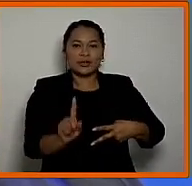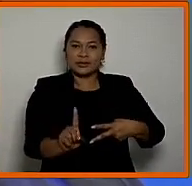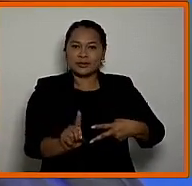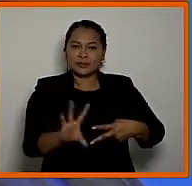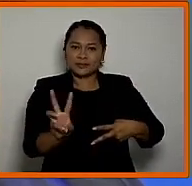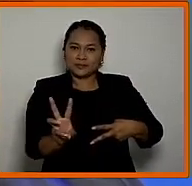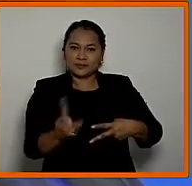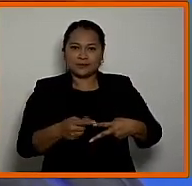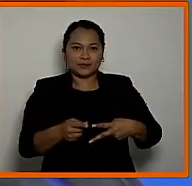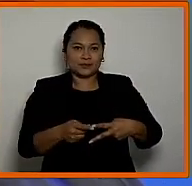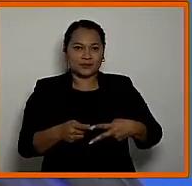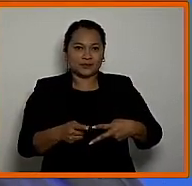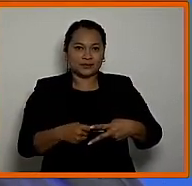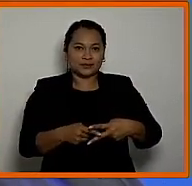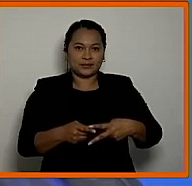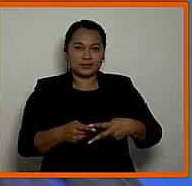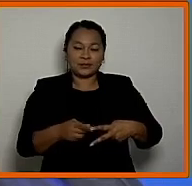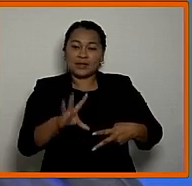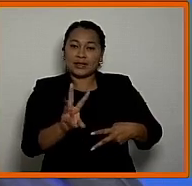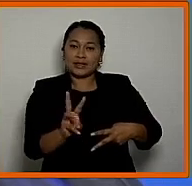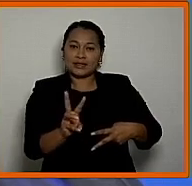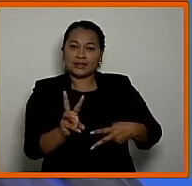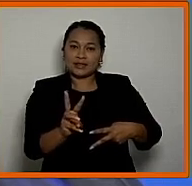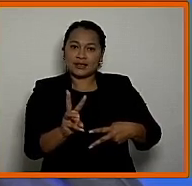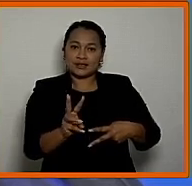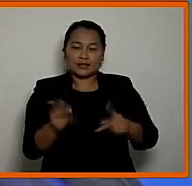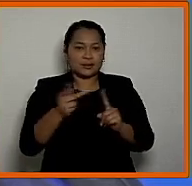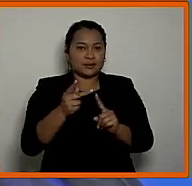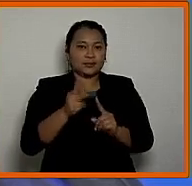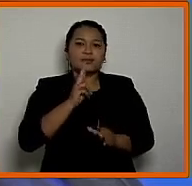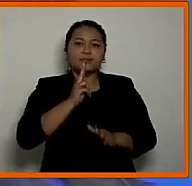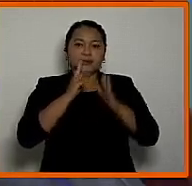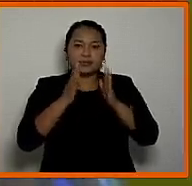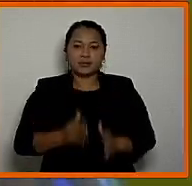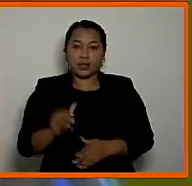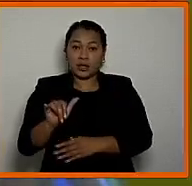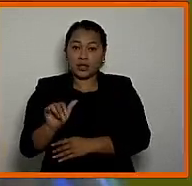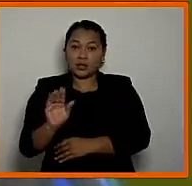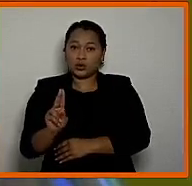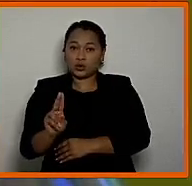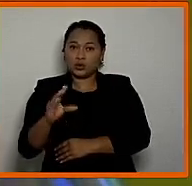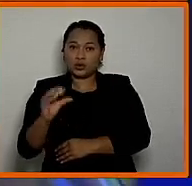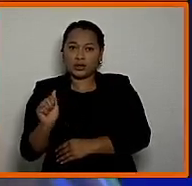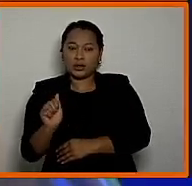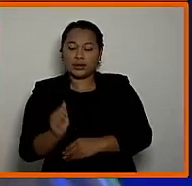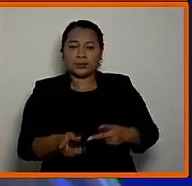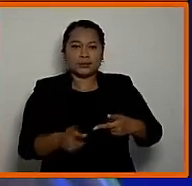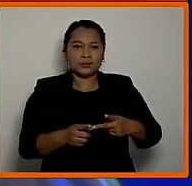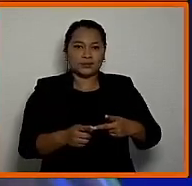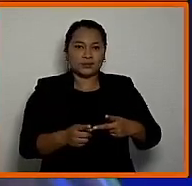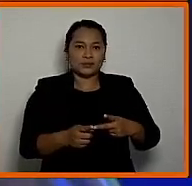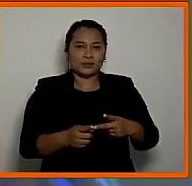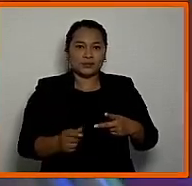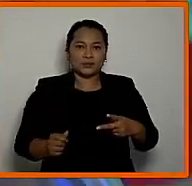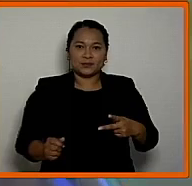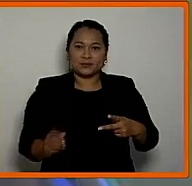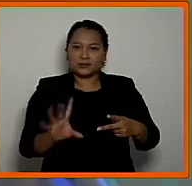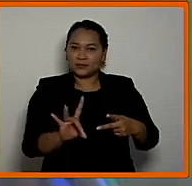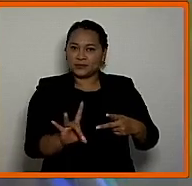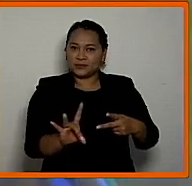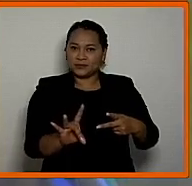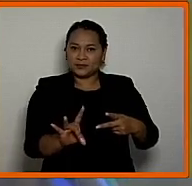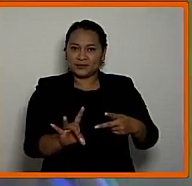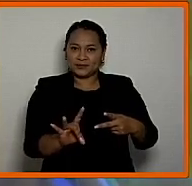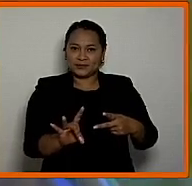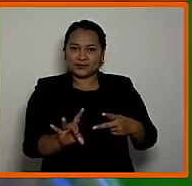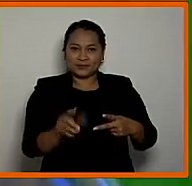6. Primer número ganador es el 16 con su cadrachada yuca. Segundo número ganador, su primer dígito, 8.